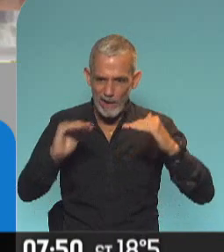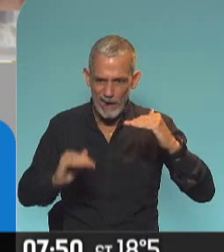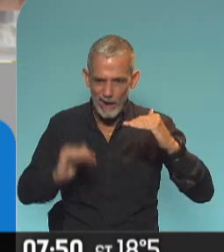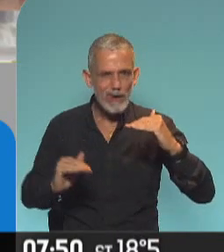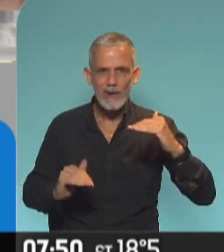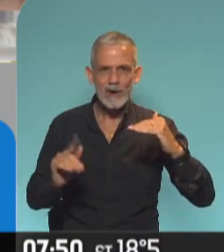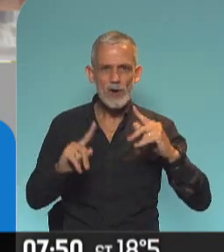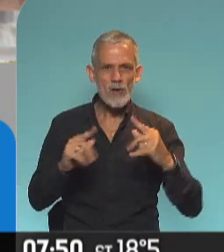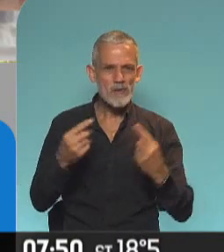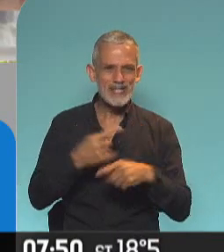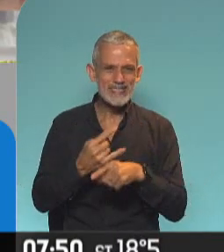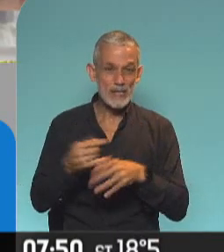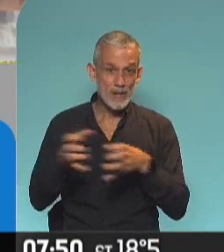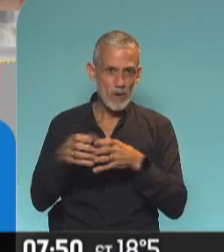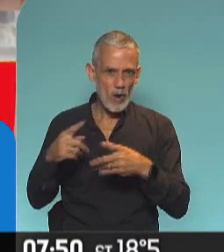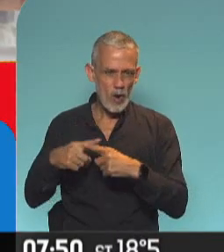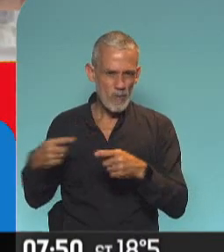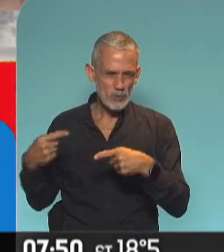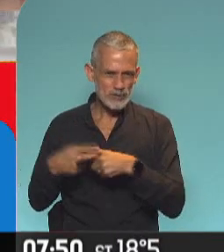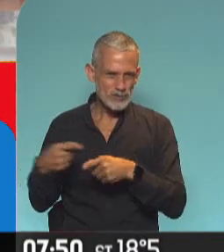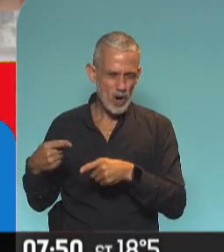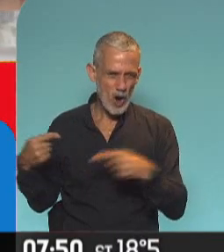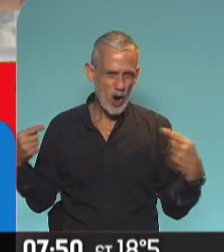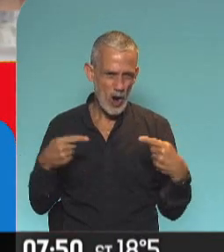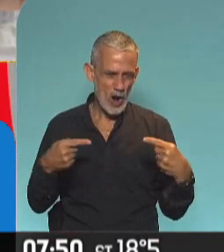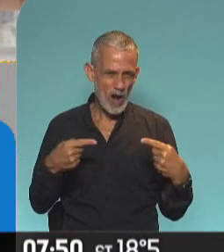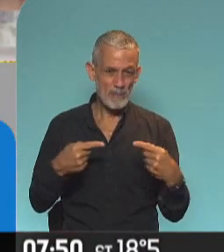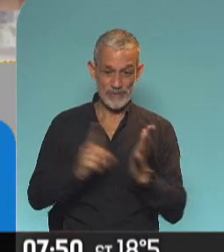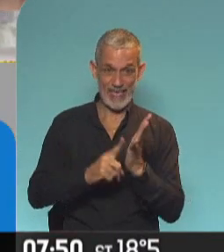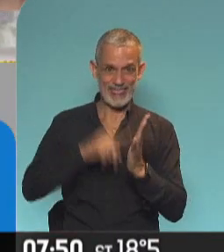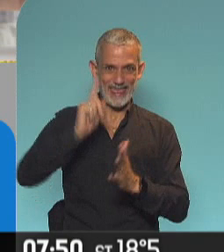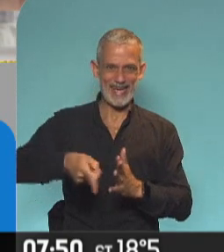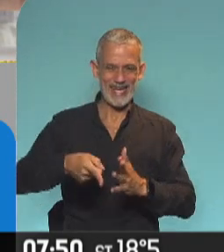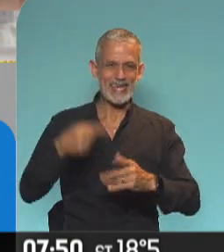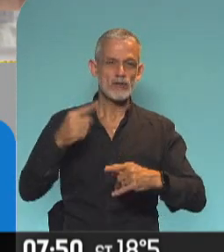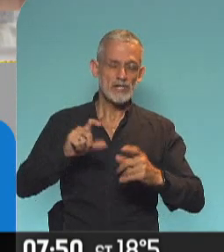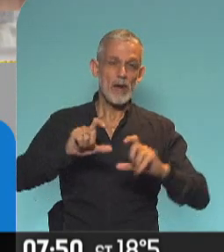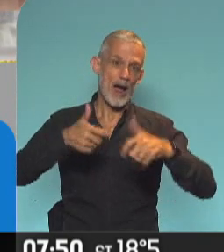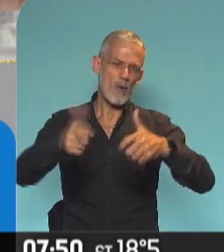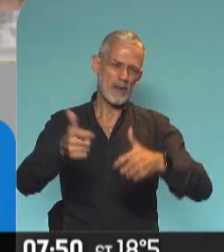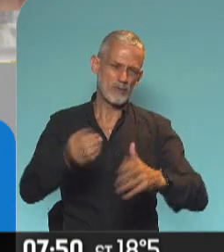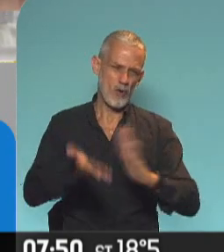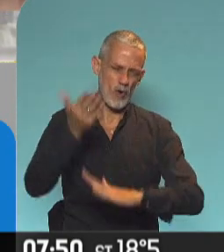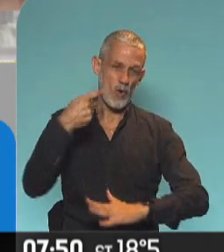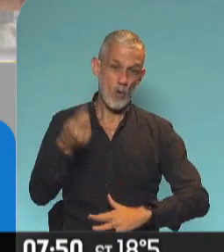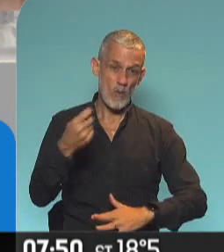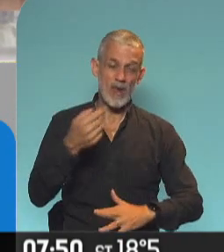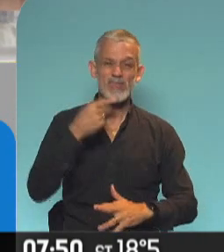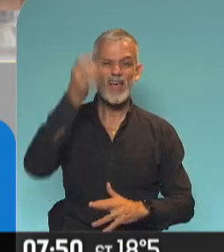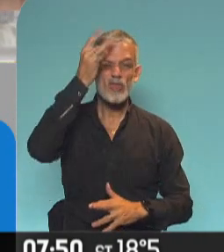porque los grandes cuestionamientos de la oposición en el marco del decreto, que hasta ahora era el que regulaba la movilidad jubilatoria, hablaban